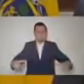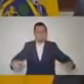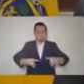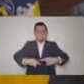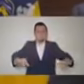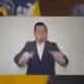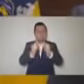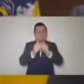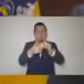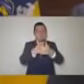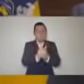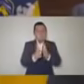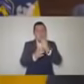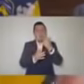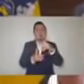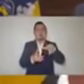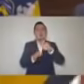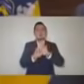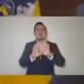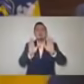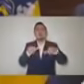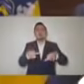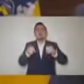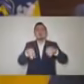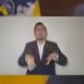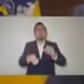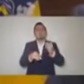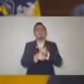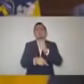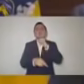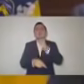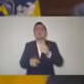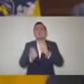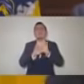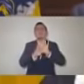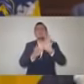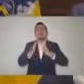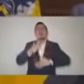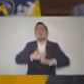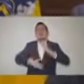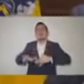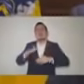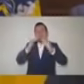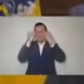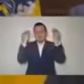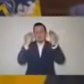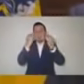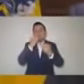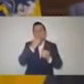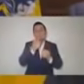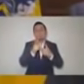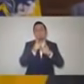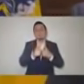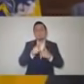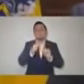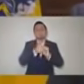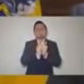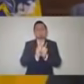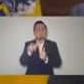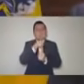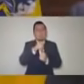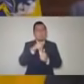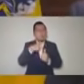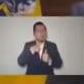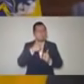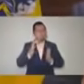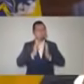funcionamiento en fin aflojamos la disciplina como consecuencia del cansancio y eso nos ha cobrado una factura muy cara nadie puede decir se